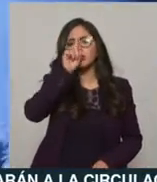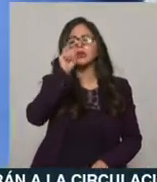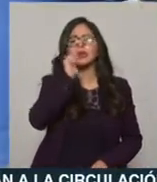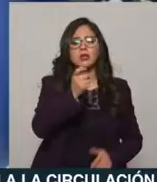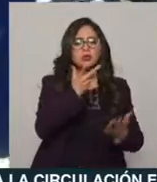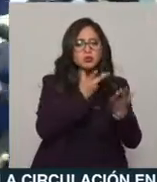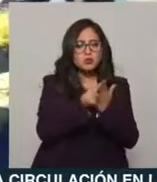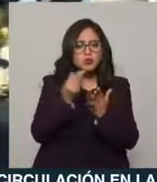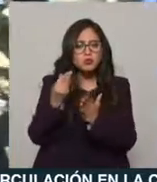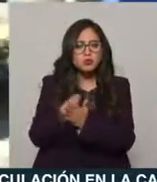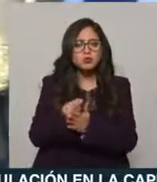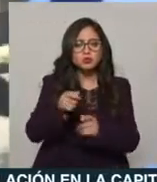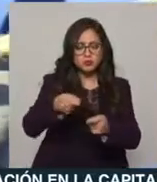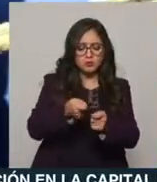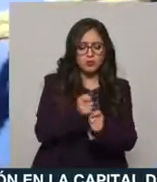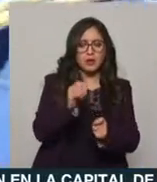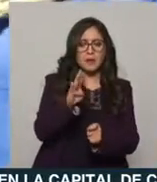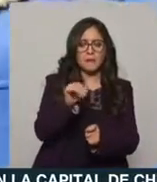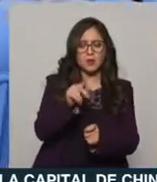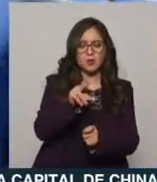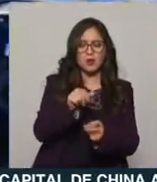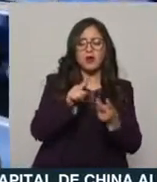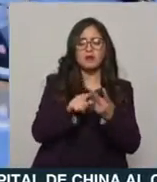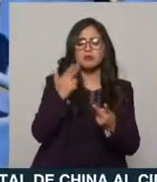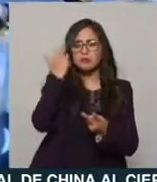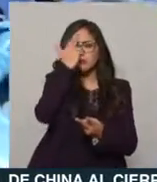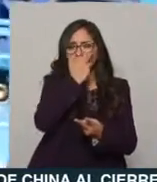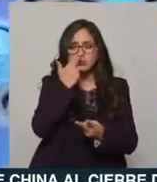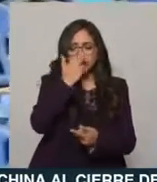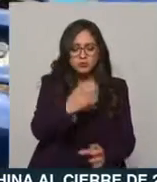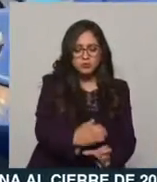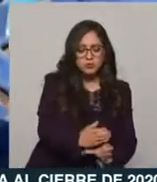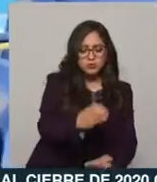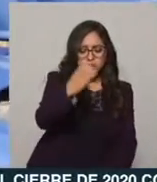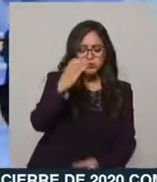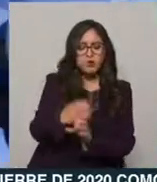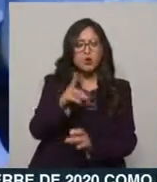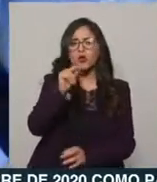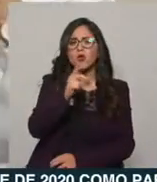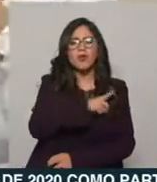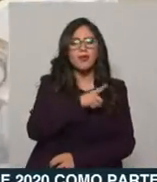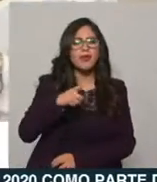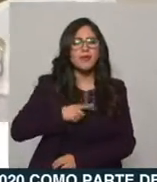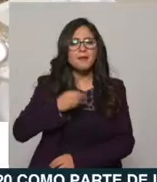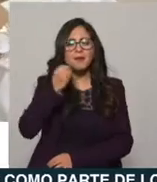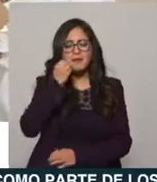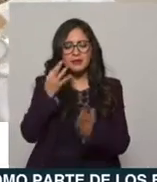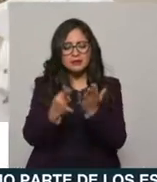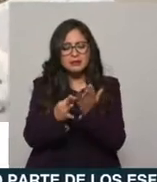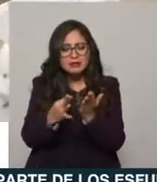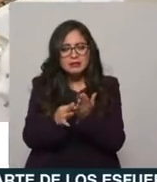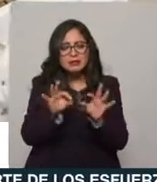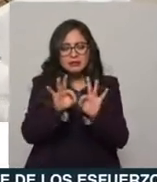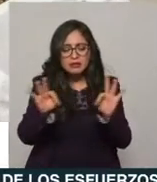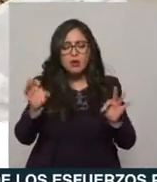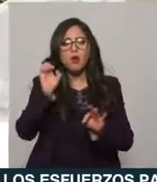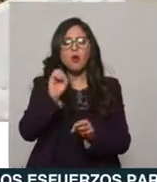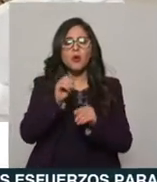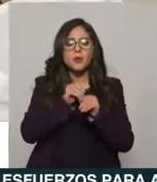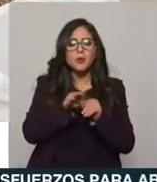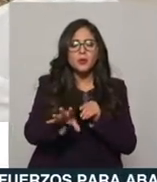mantenimiento constante a las válvulas, revisar habitualmente que los tanques no estén oxidados o con fugas y evitar